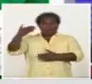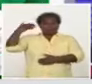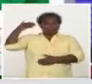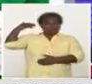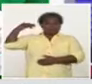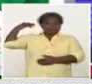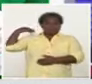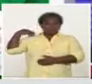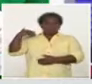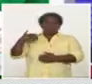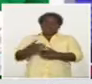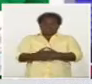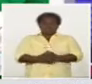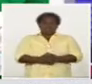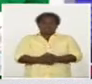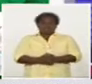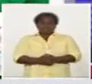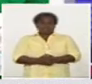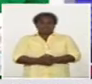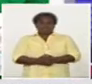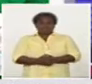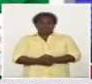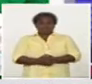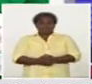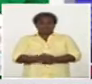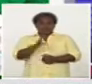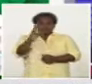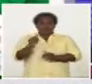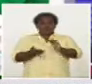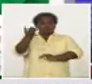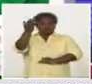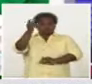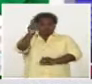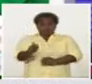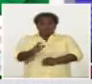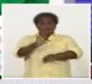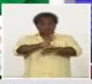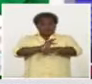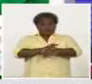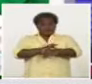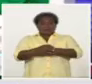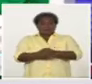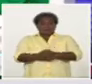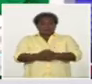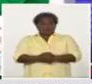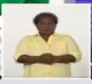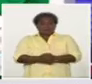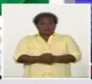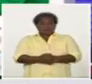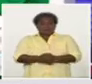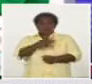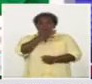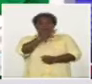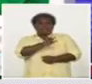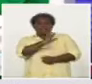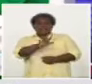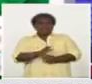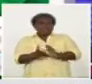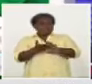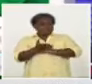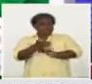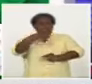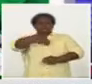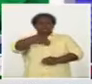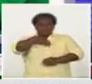de la enfermedad, de todas formas es un número elevado de personas que no se sienten síntomas ninguno en el